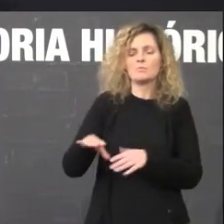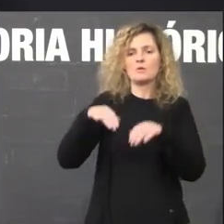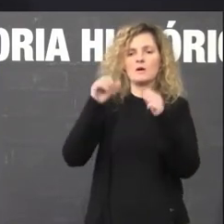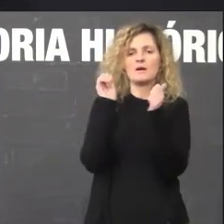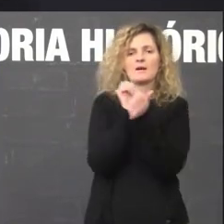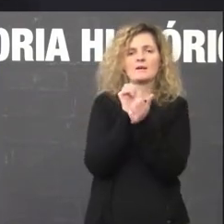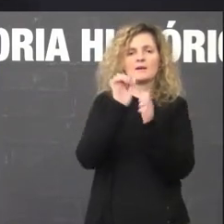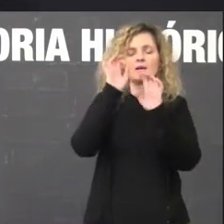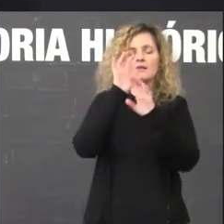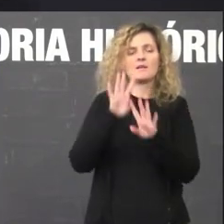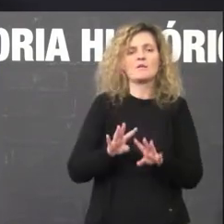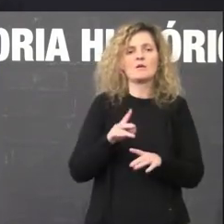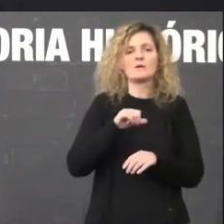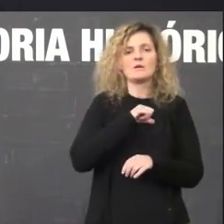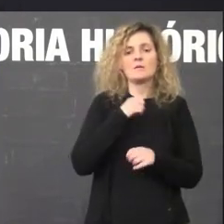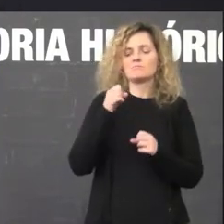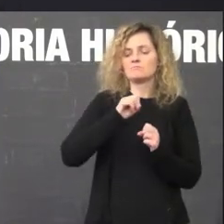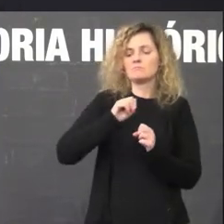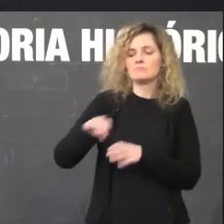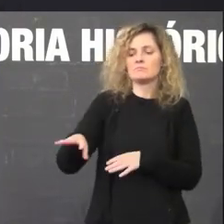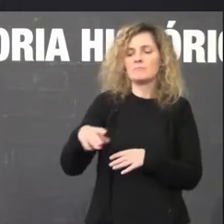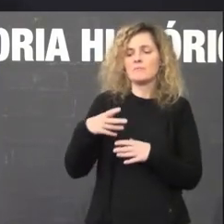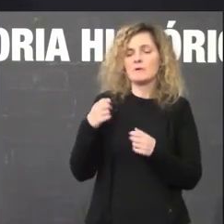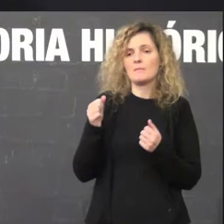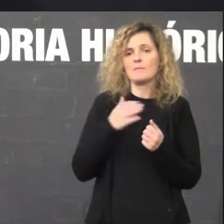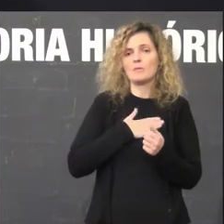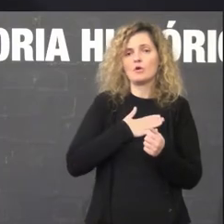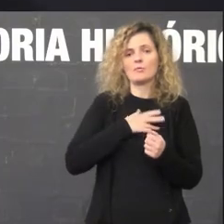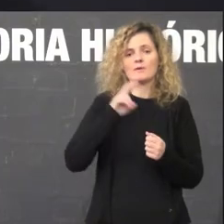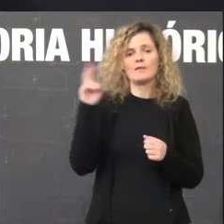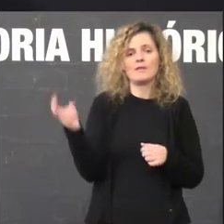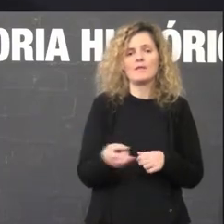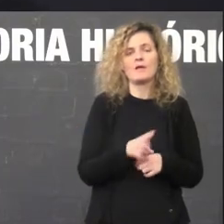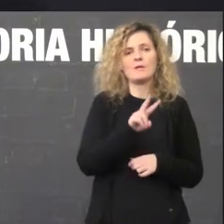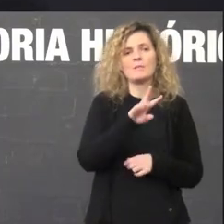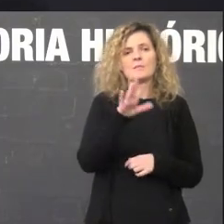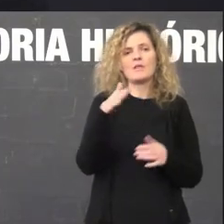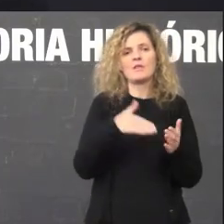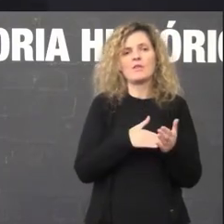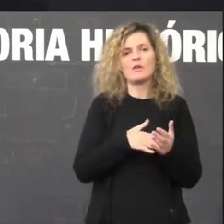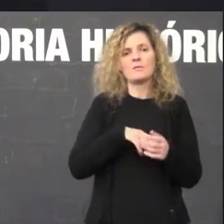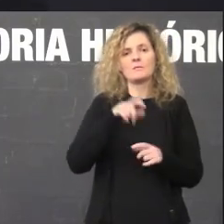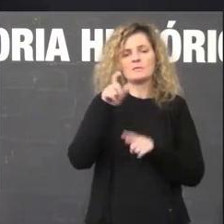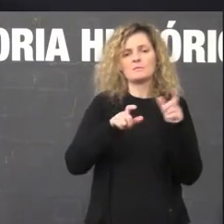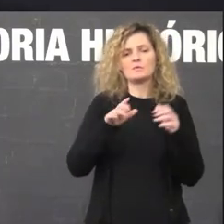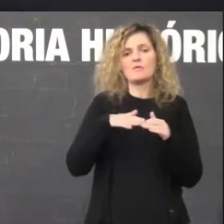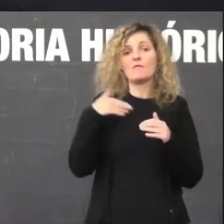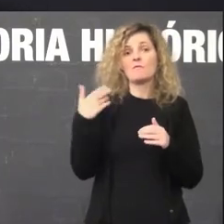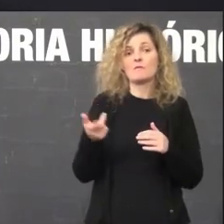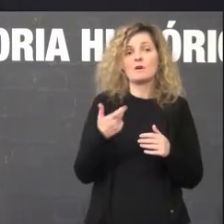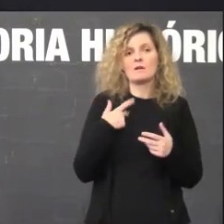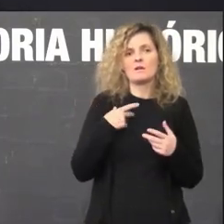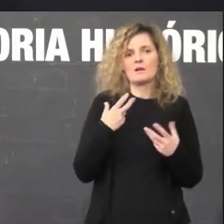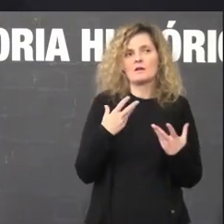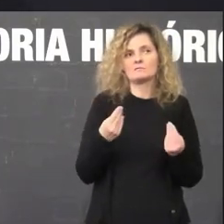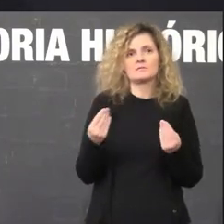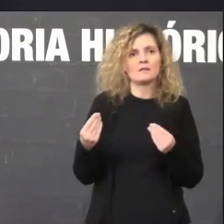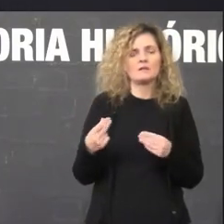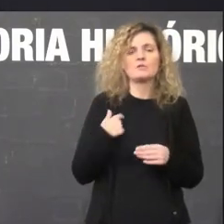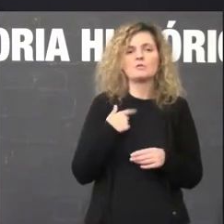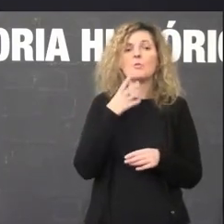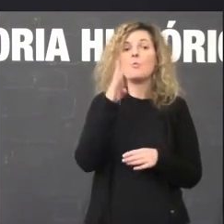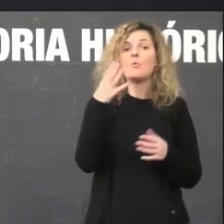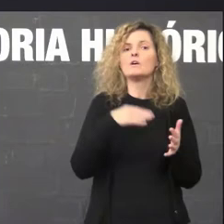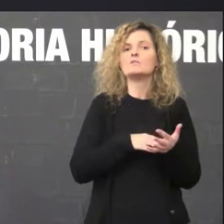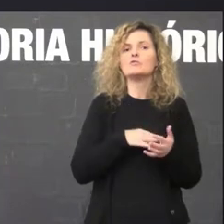encarcelados, privados dos seus bens, sobre uns 25.000 represaliados, que se di moi pronto, dos cuales